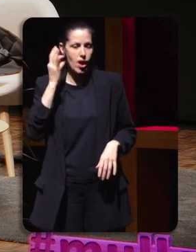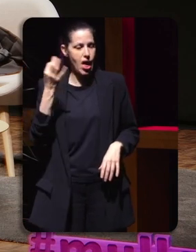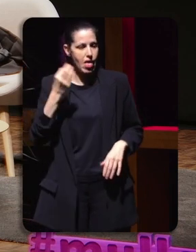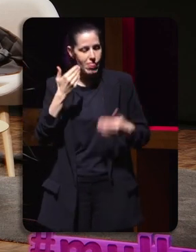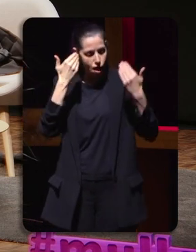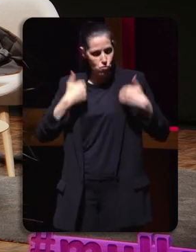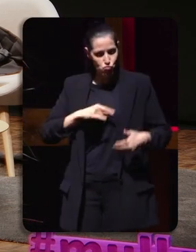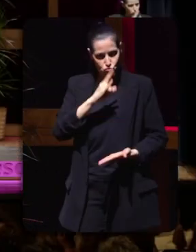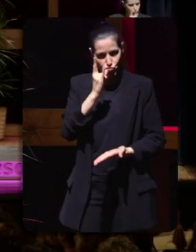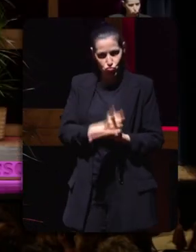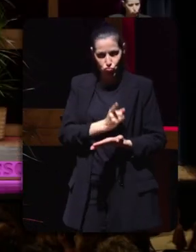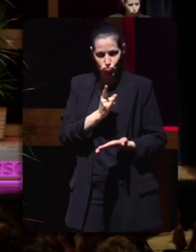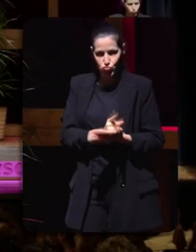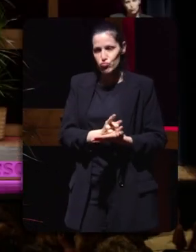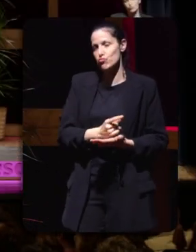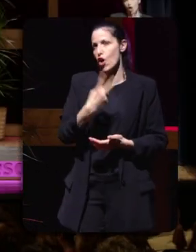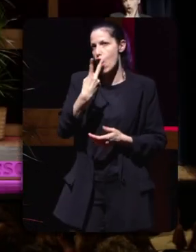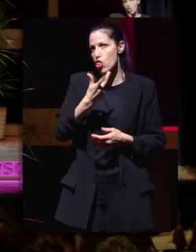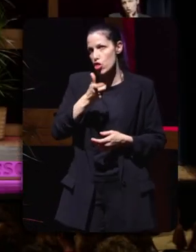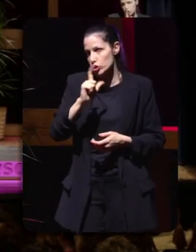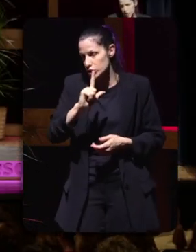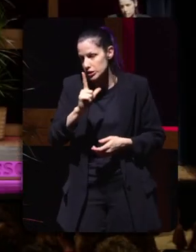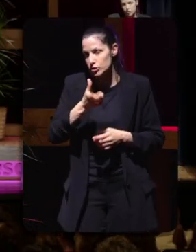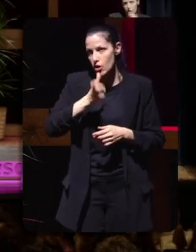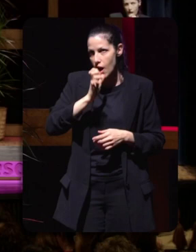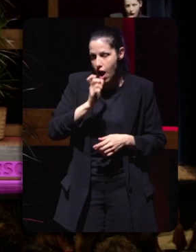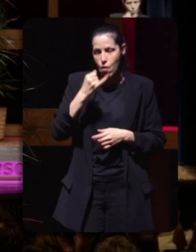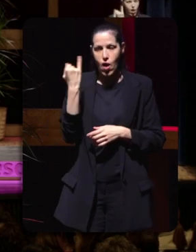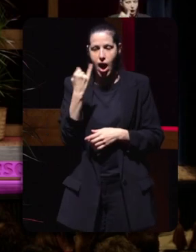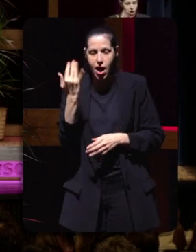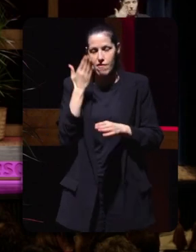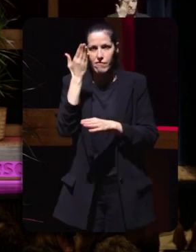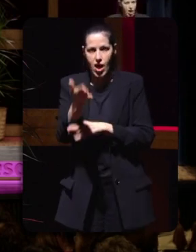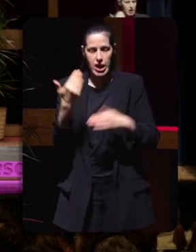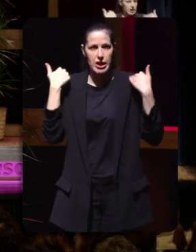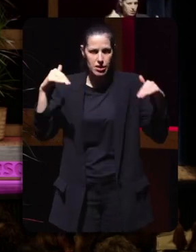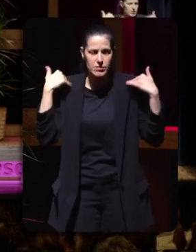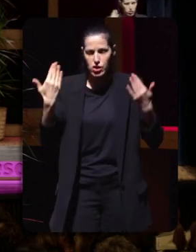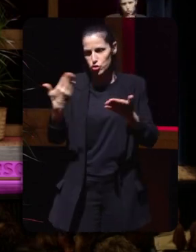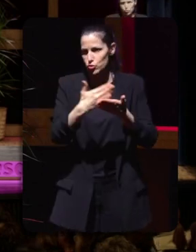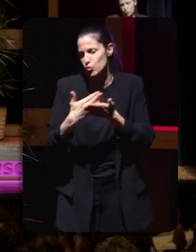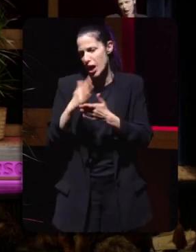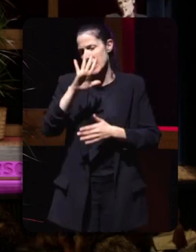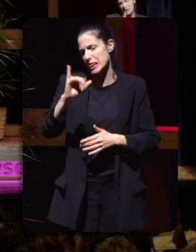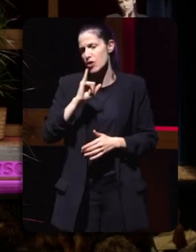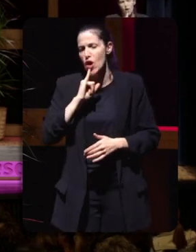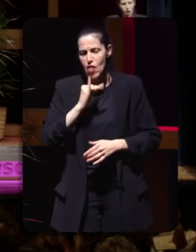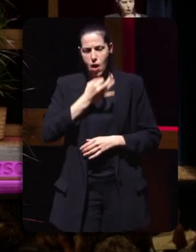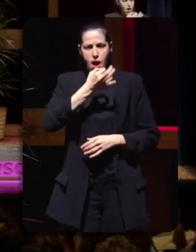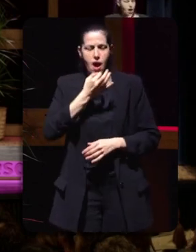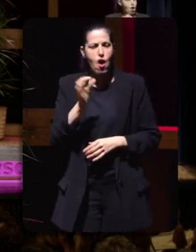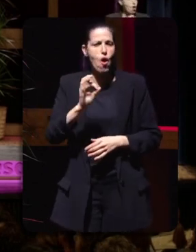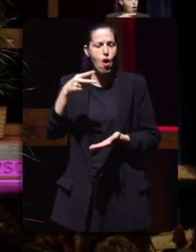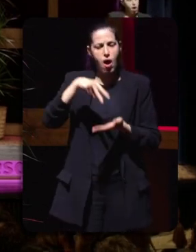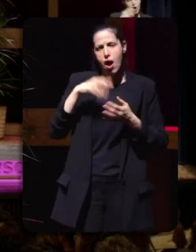hacer deporte dos horas beber dos litros de agua tener tres hijos ser jefa y dar gimnasio a estudiar hablar cinco idiomas estar aquí arriba como yo